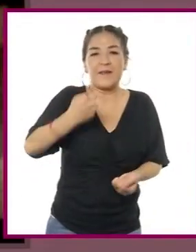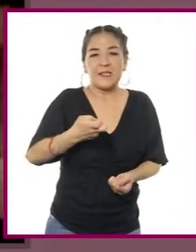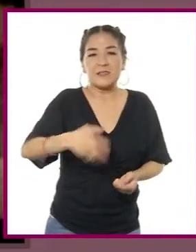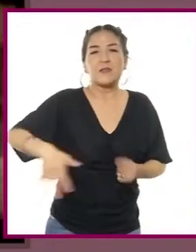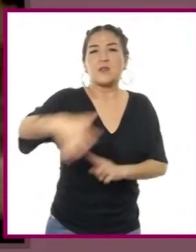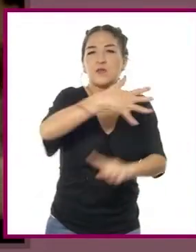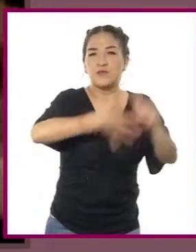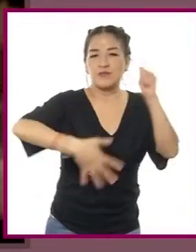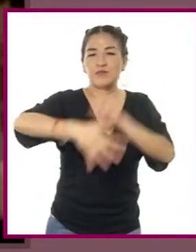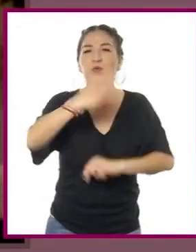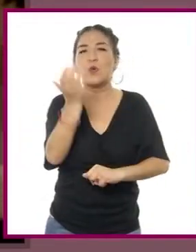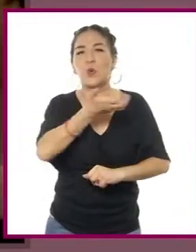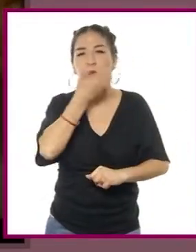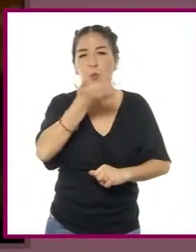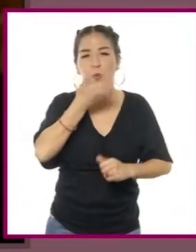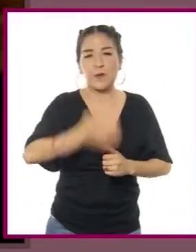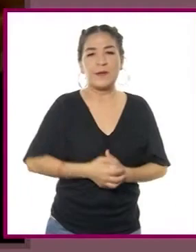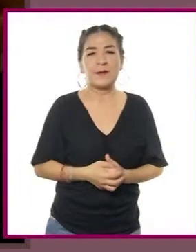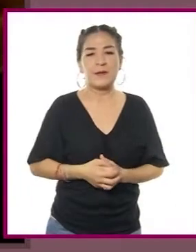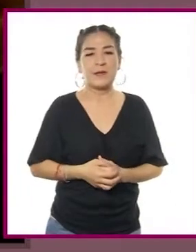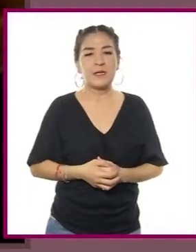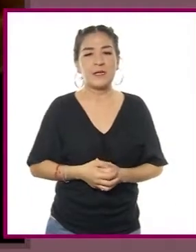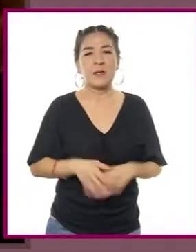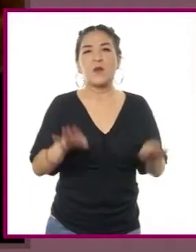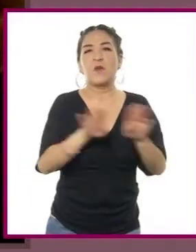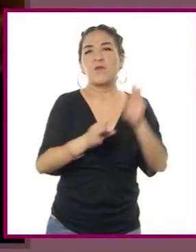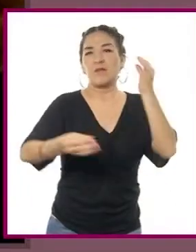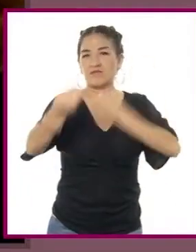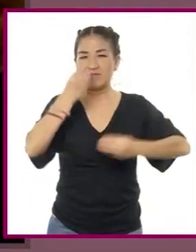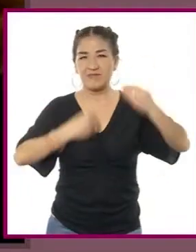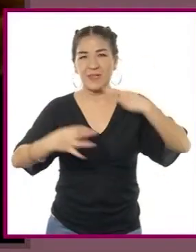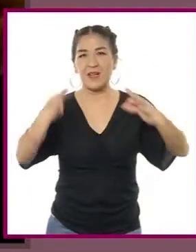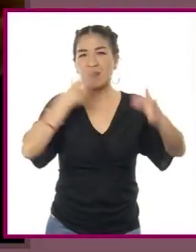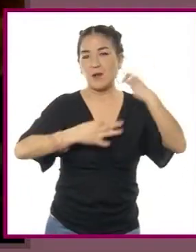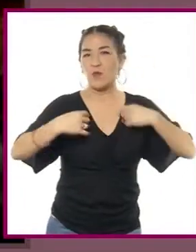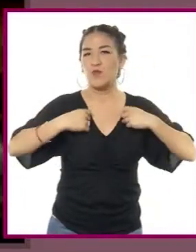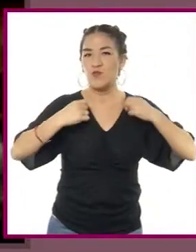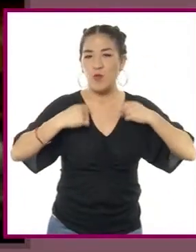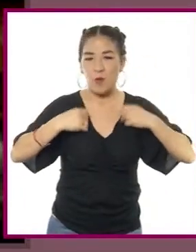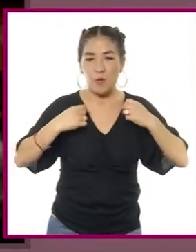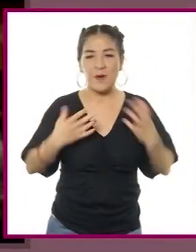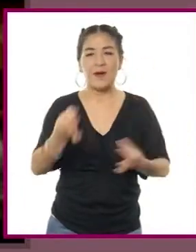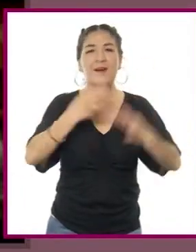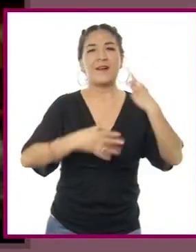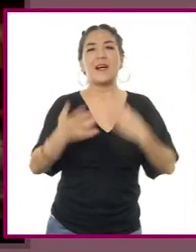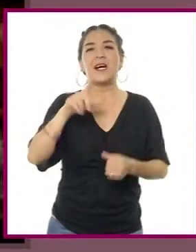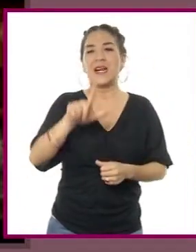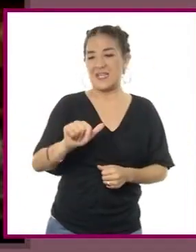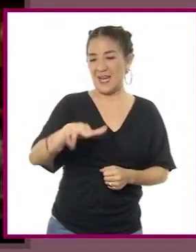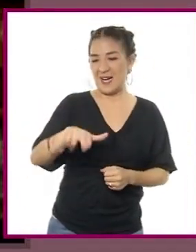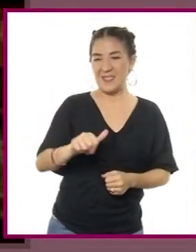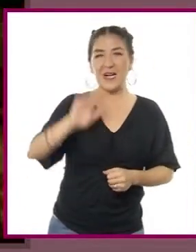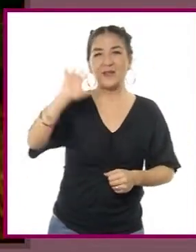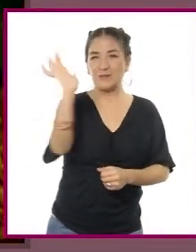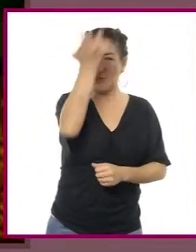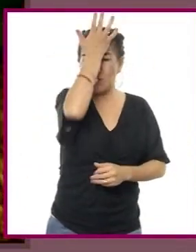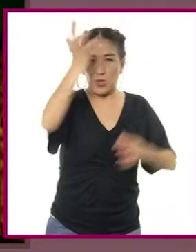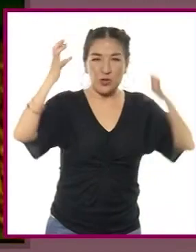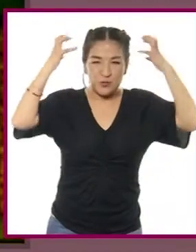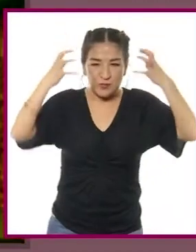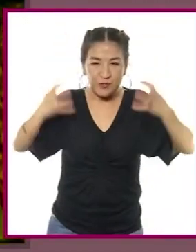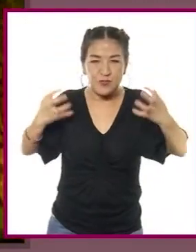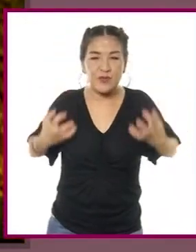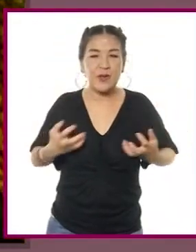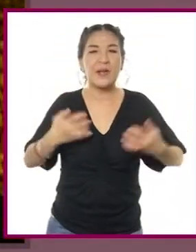hábitos de vestirse, porque la población empezó a usar la lana, y también en los